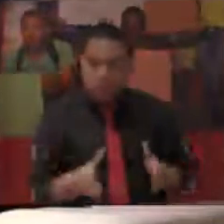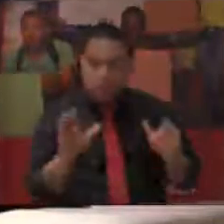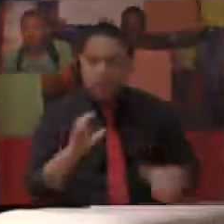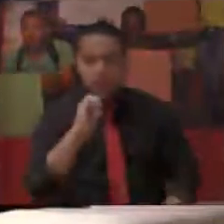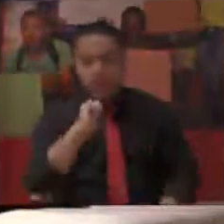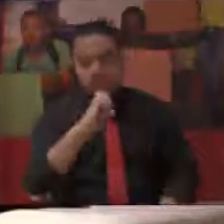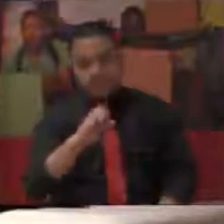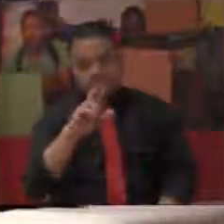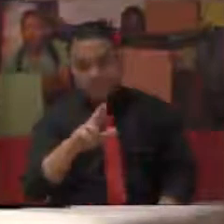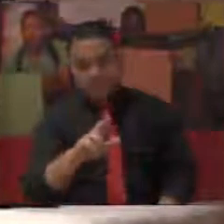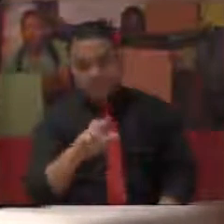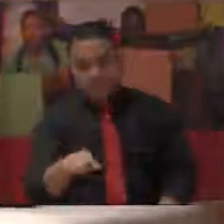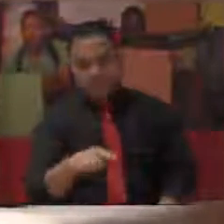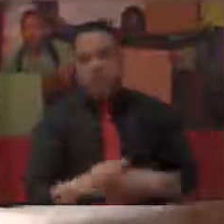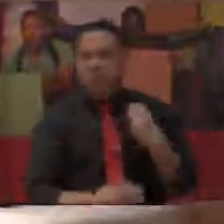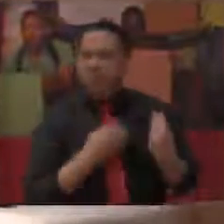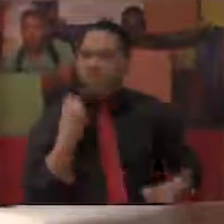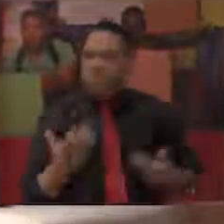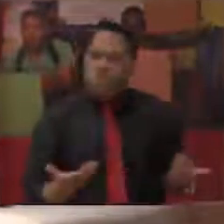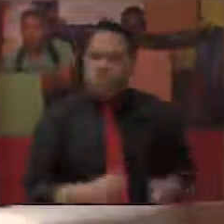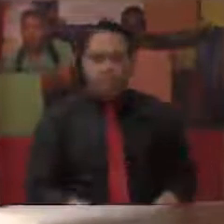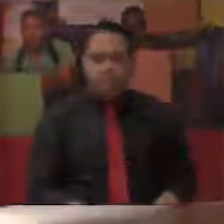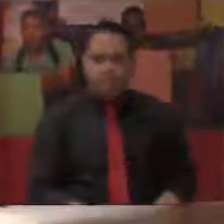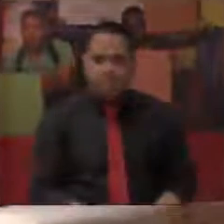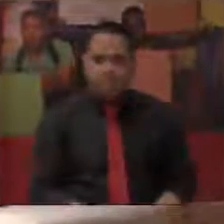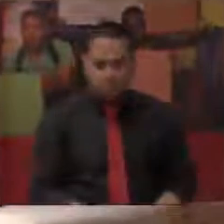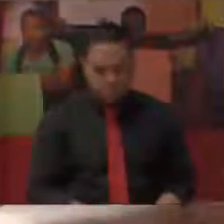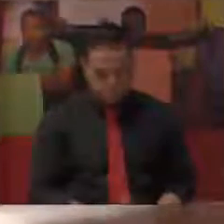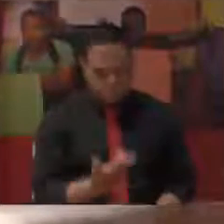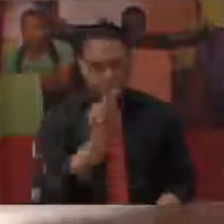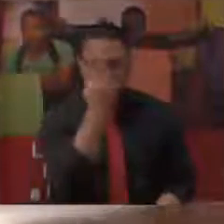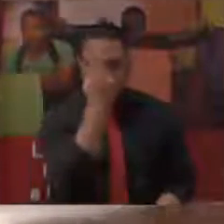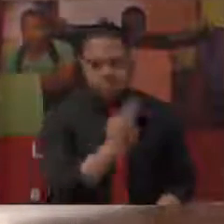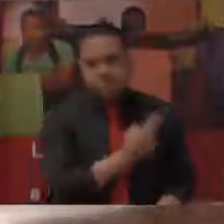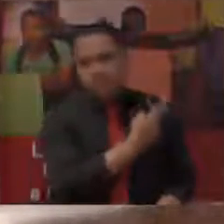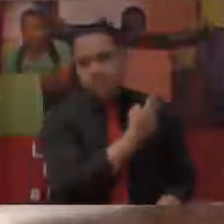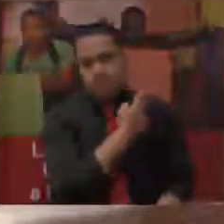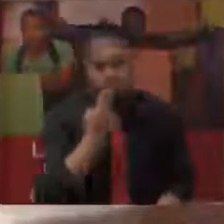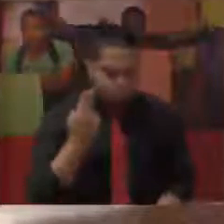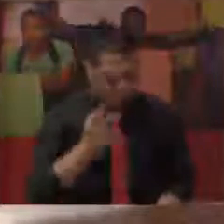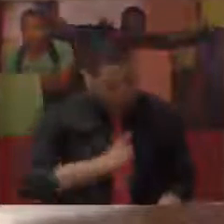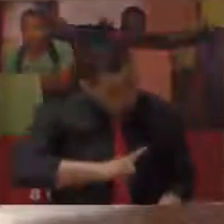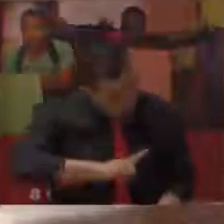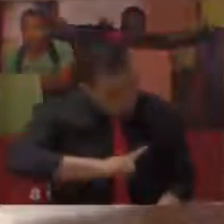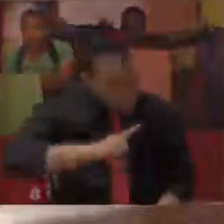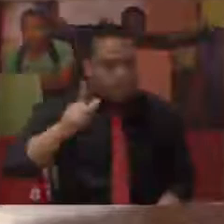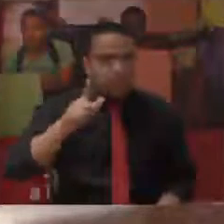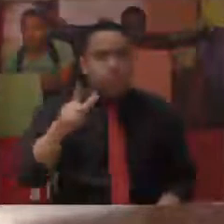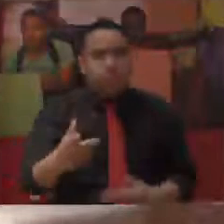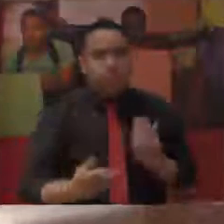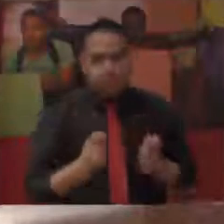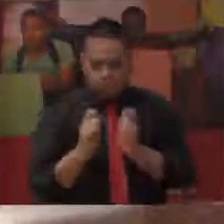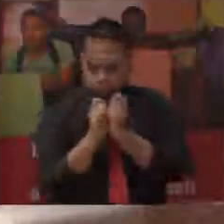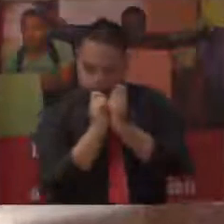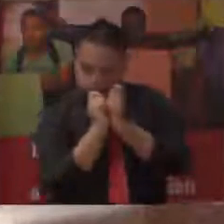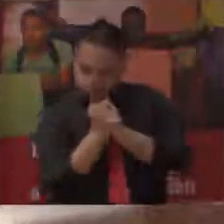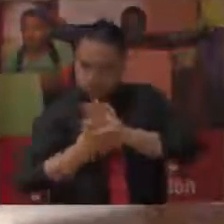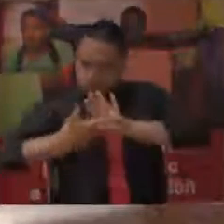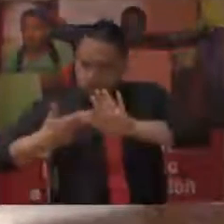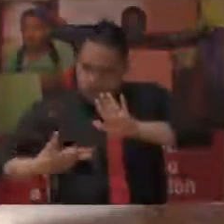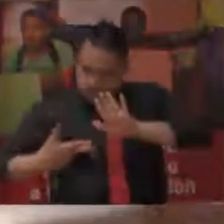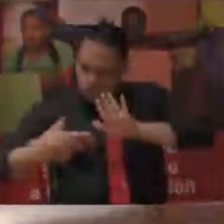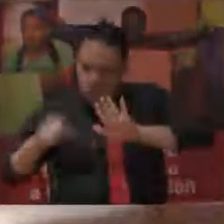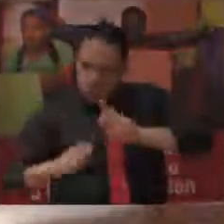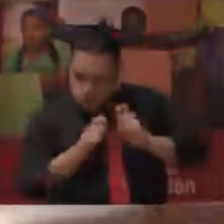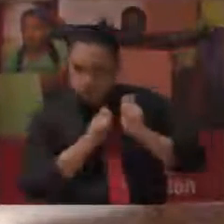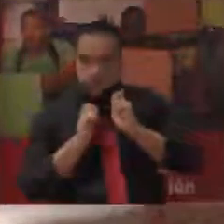la Reintegración se encuentra totalmente comprometida con liderar las reformas